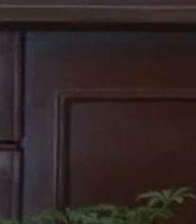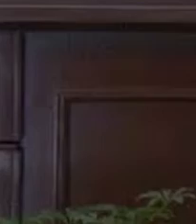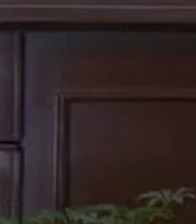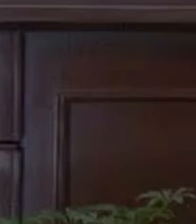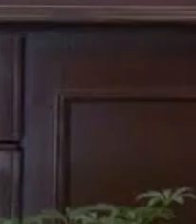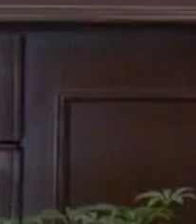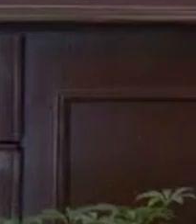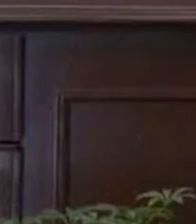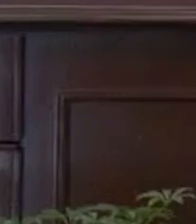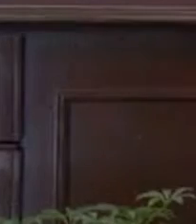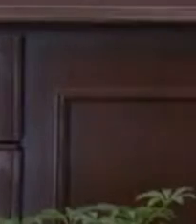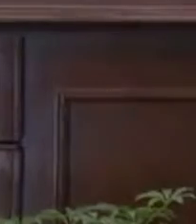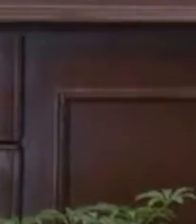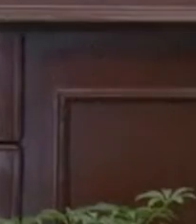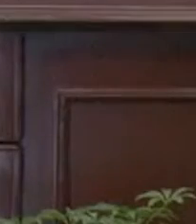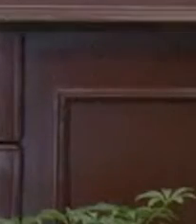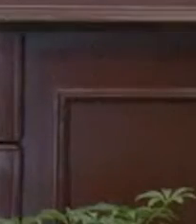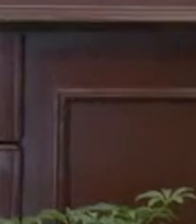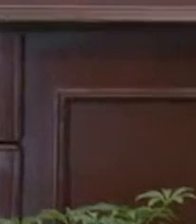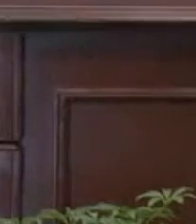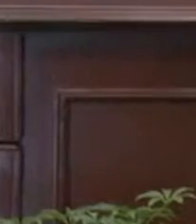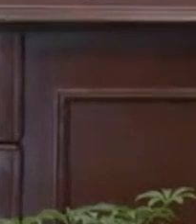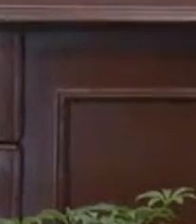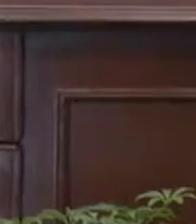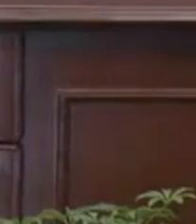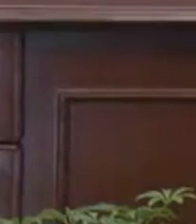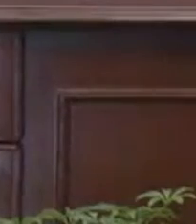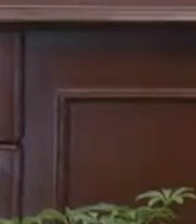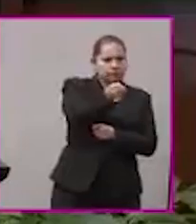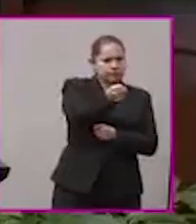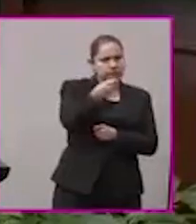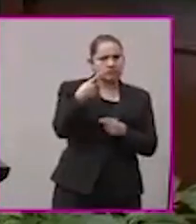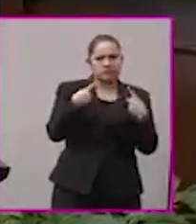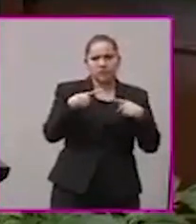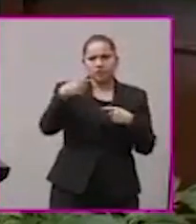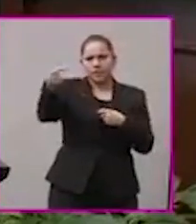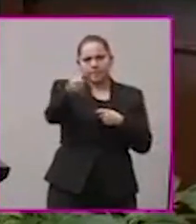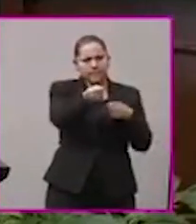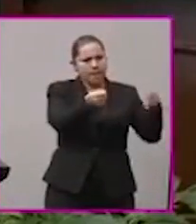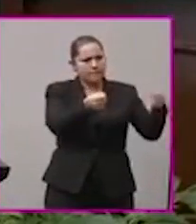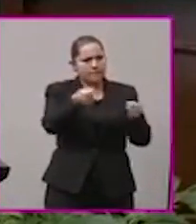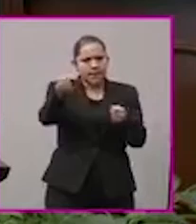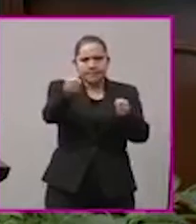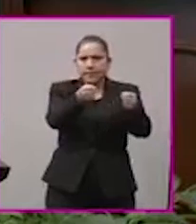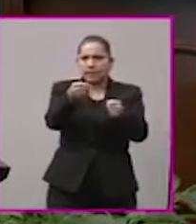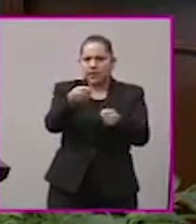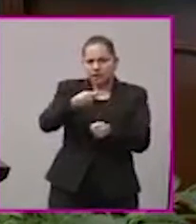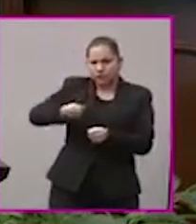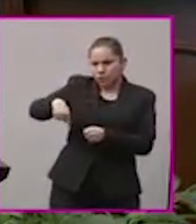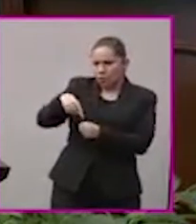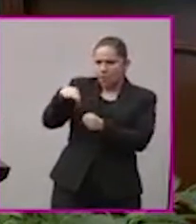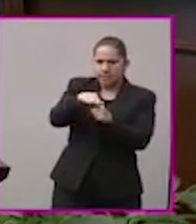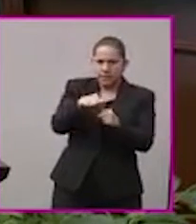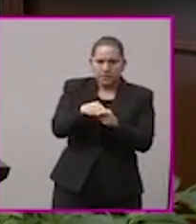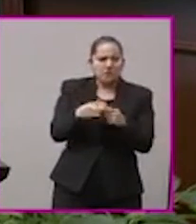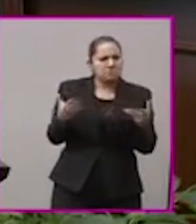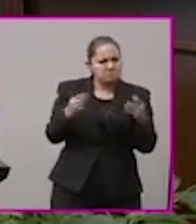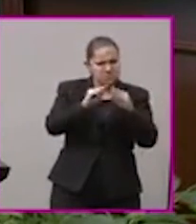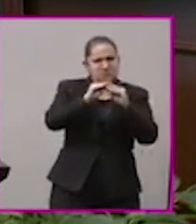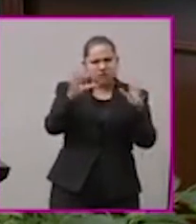presidente del instituto nacional electoral lorenzo córdova vianello al clausurar el foro sobre los conteos rápidos 2018